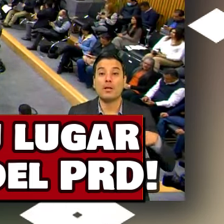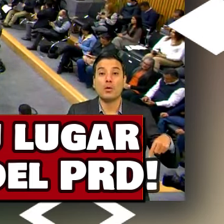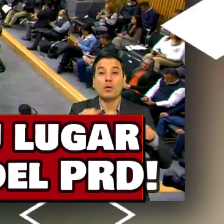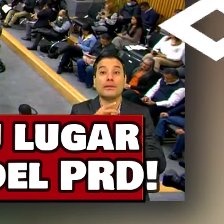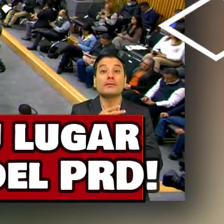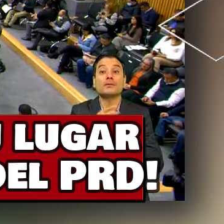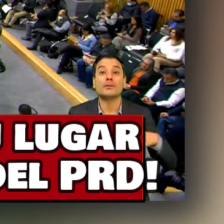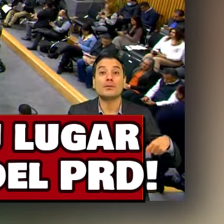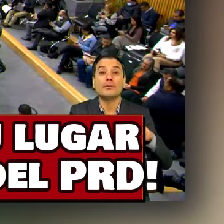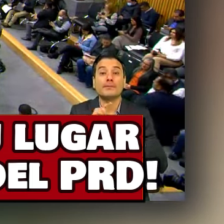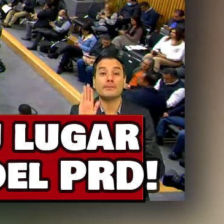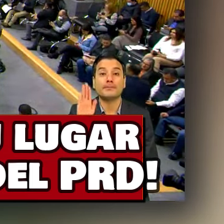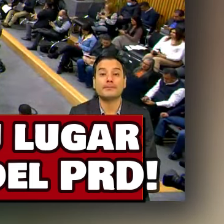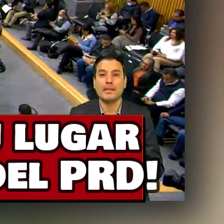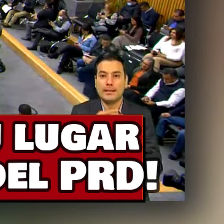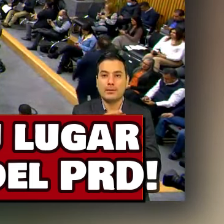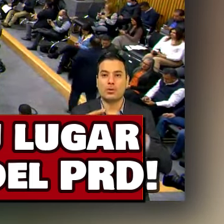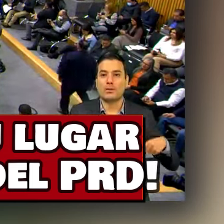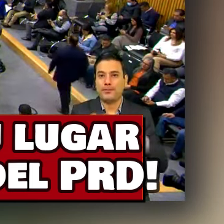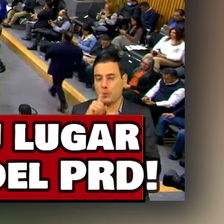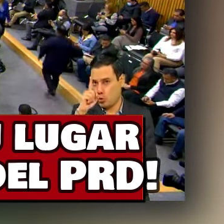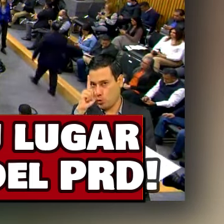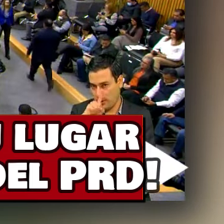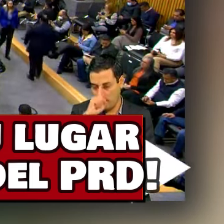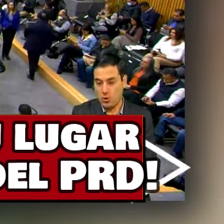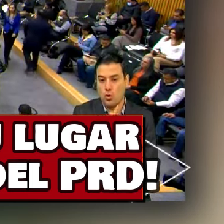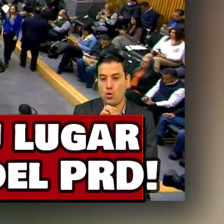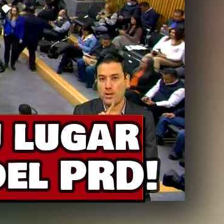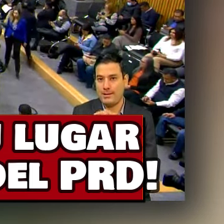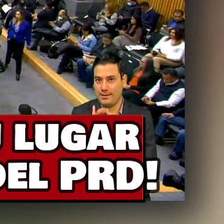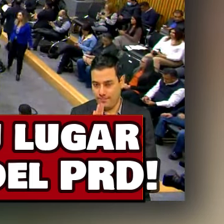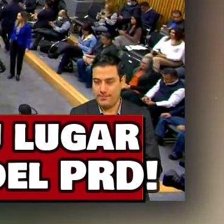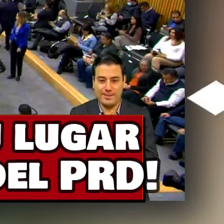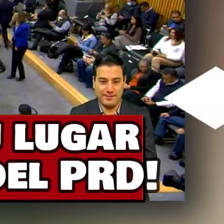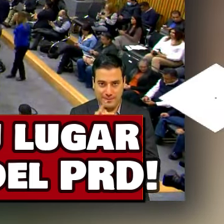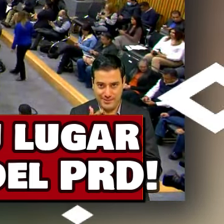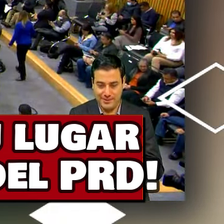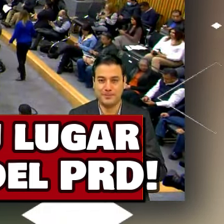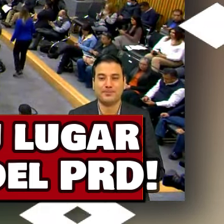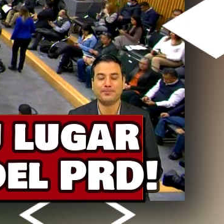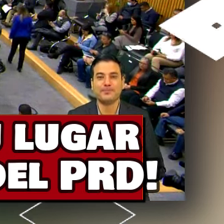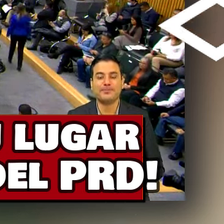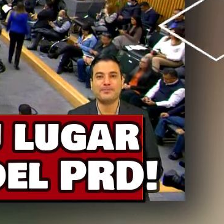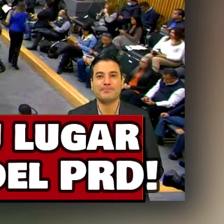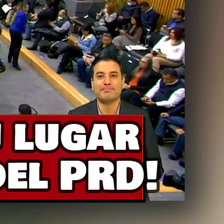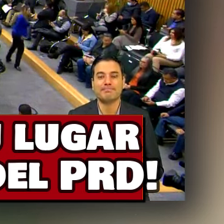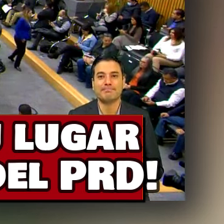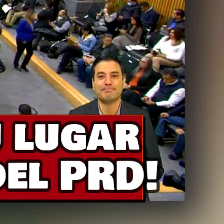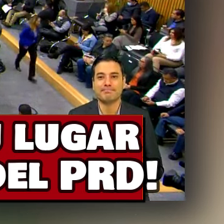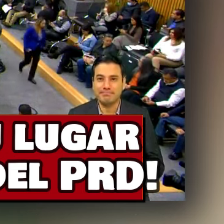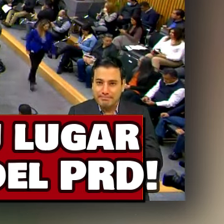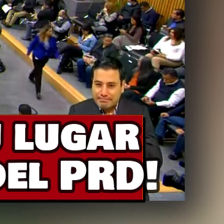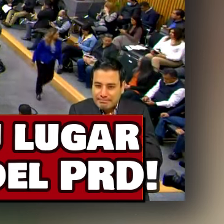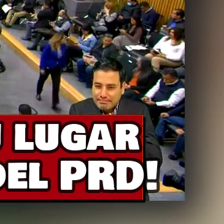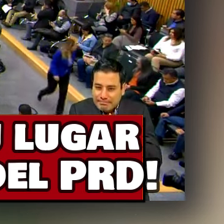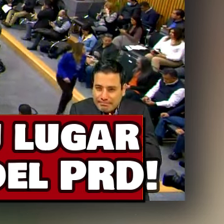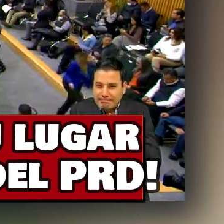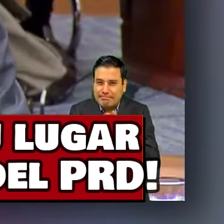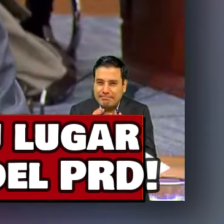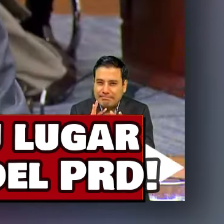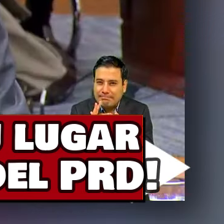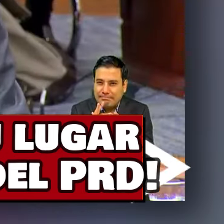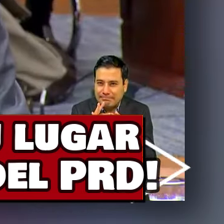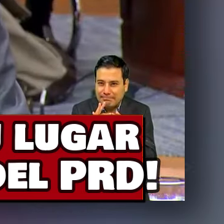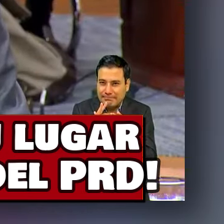ronda? En segunda ronda, consejero O'Keefe. Gracias. Bueno, empezaría con una pequeña acotación fáctica para